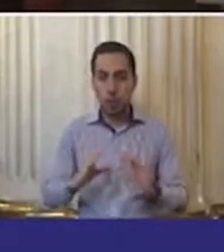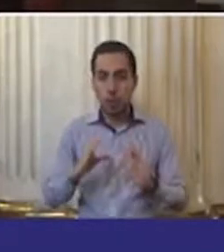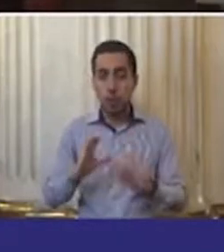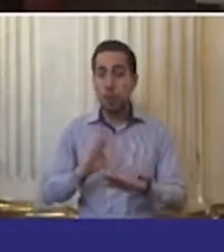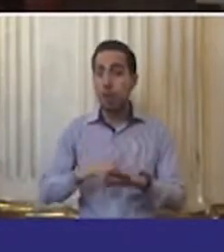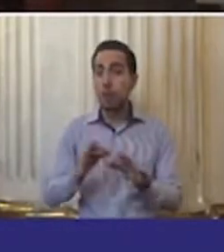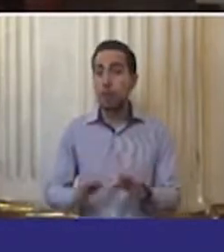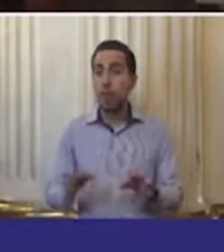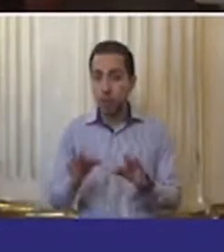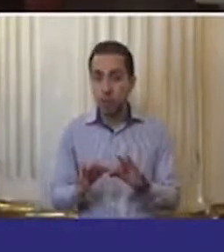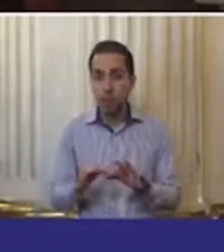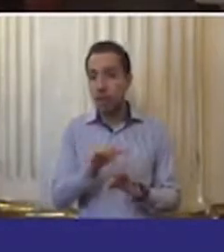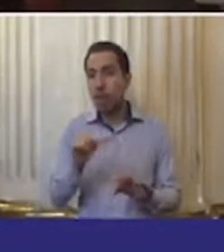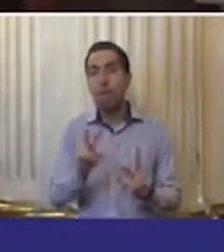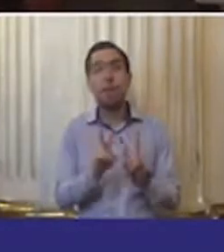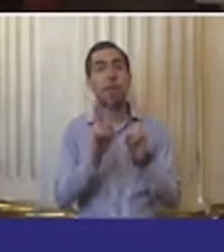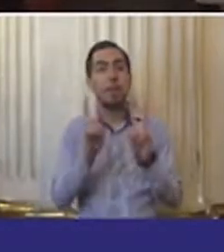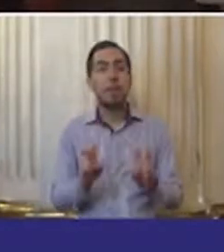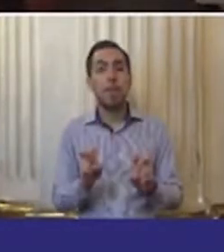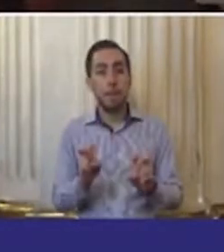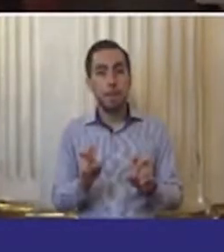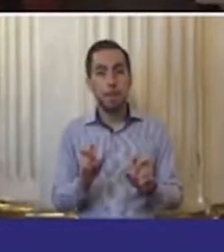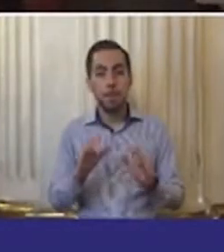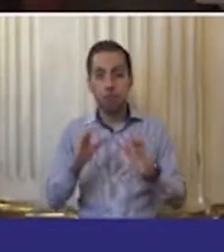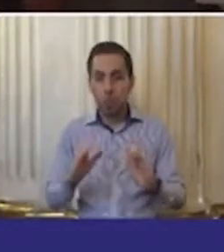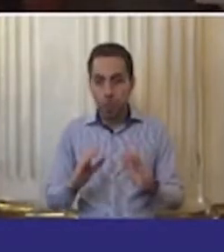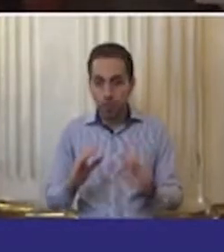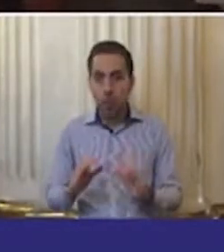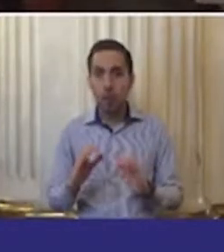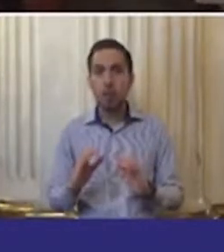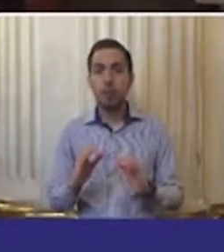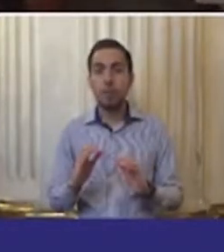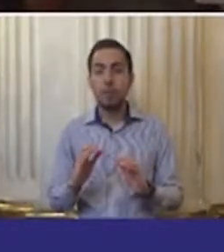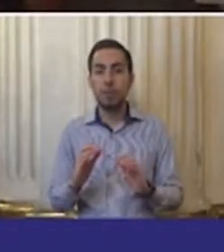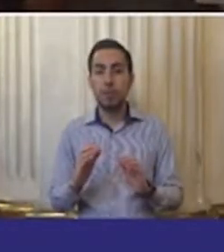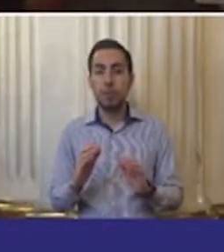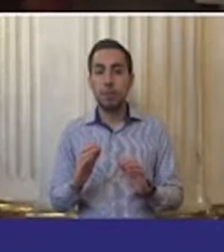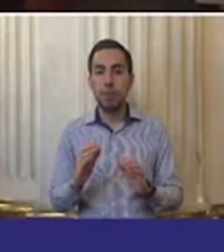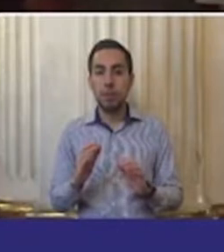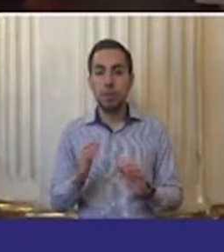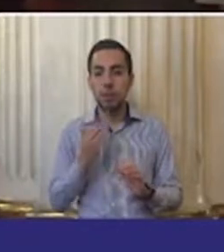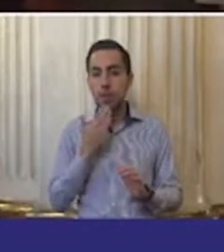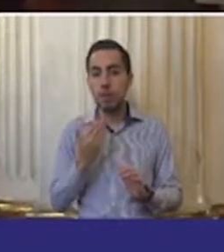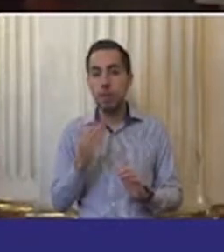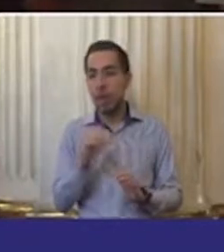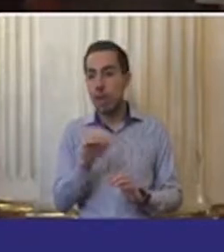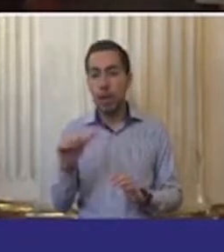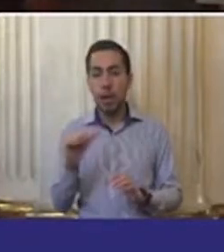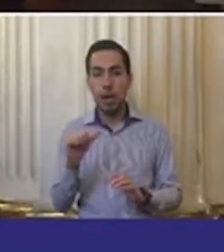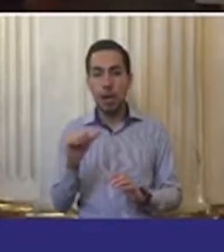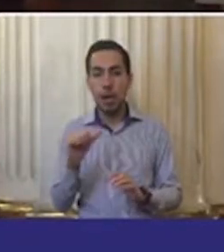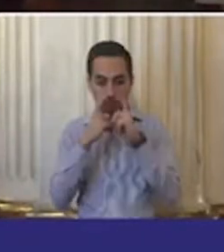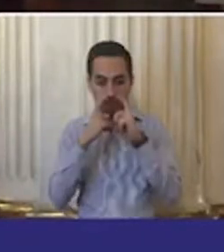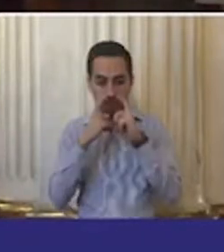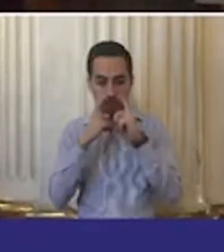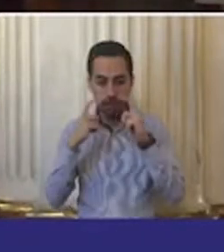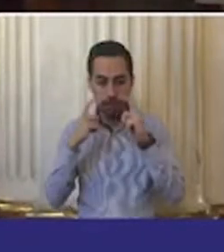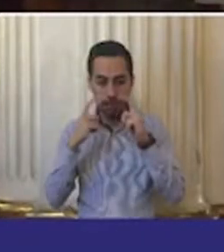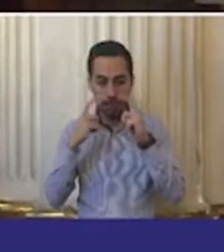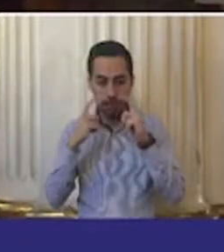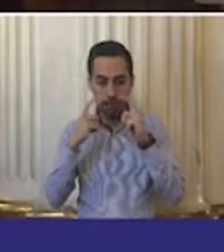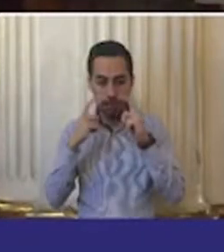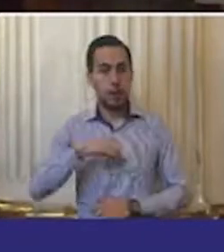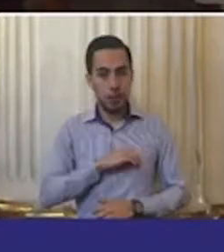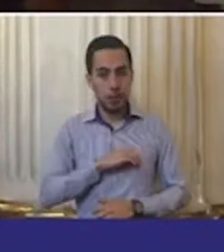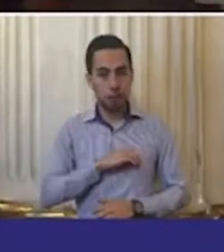todo en el sentido de cuidarse exportar permanentemente cubrebocas de evitar las